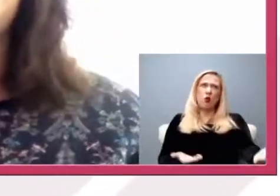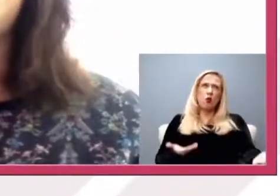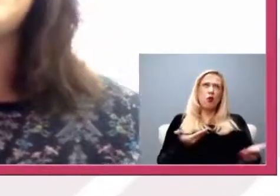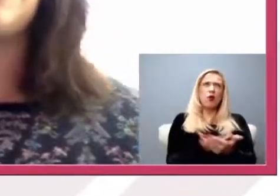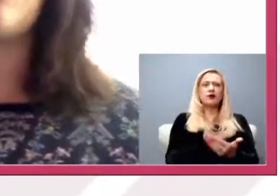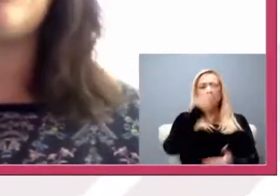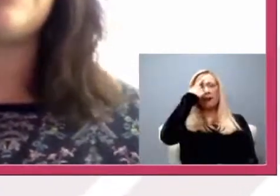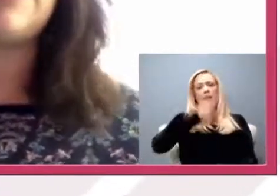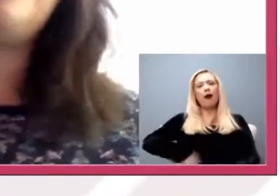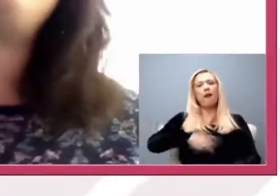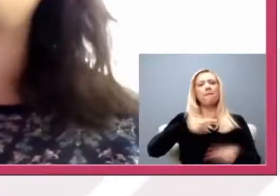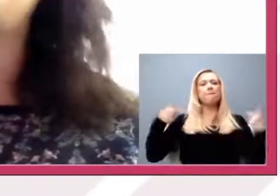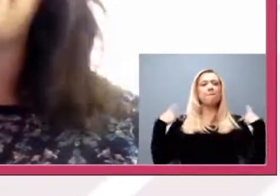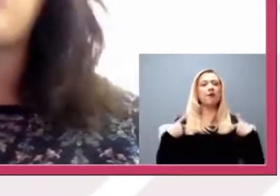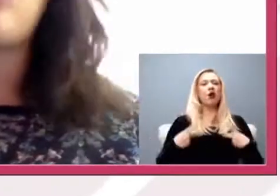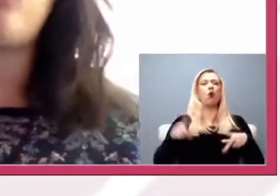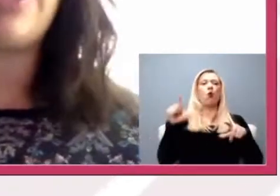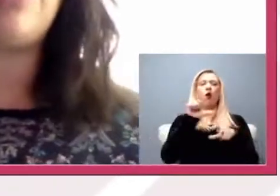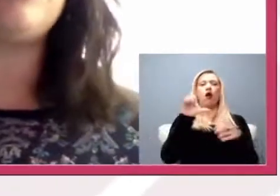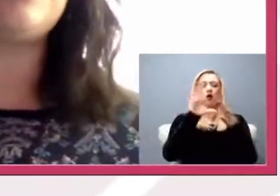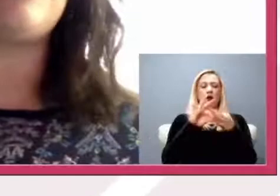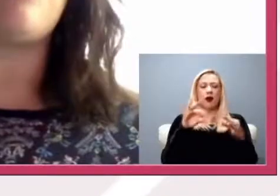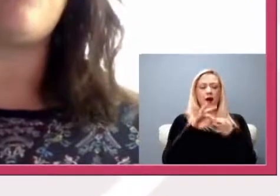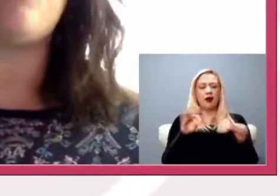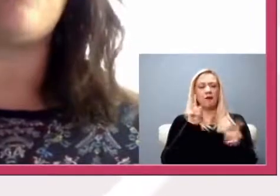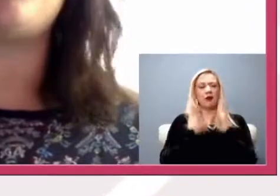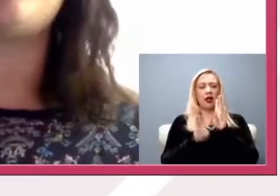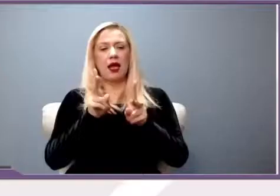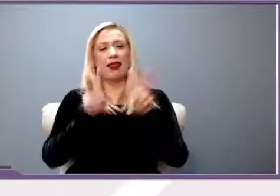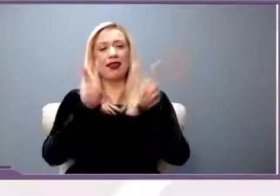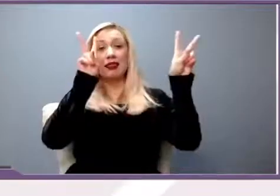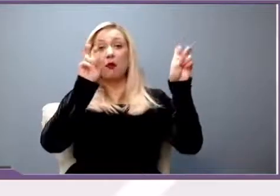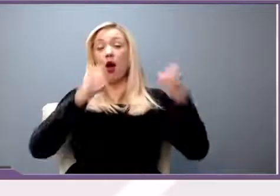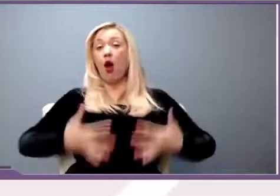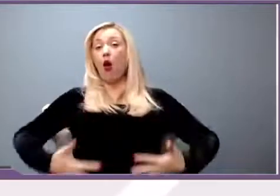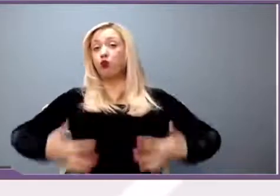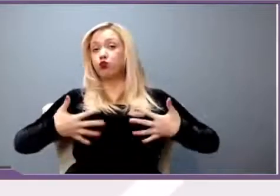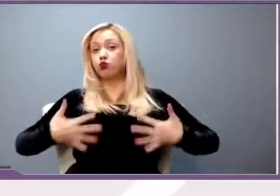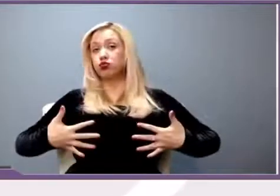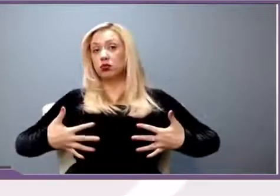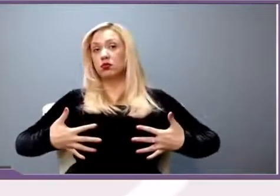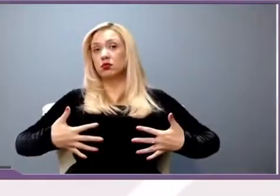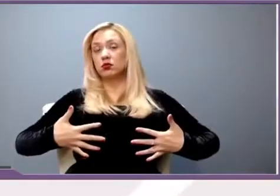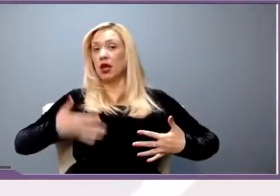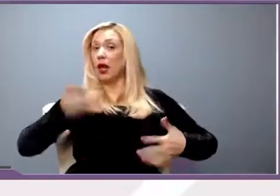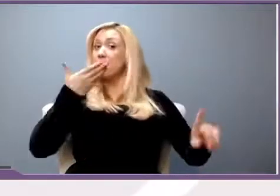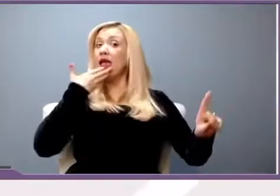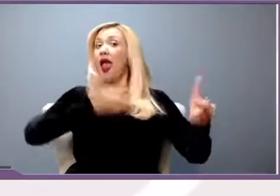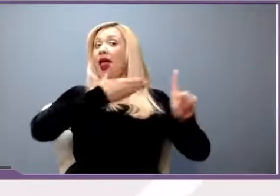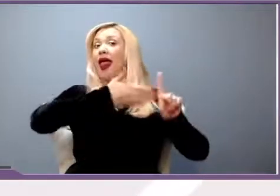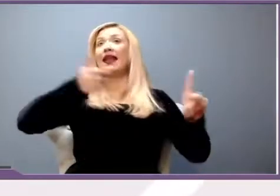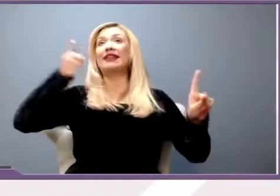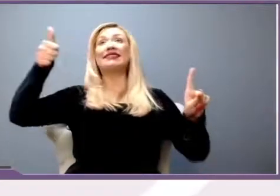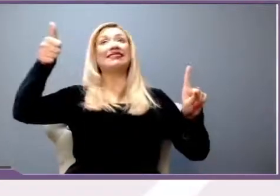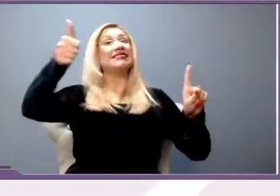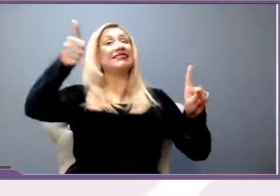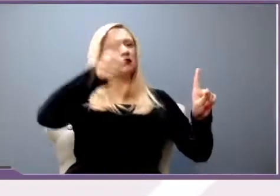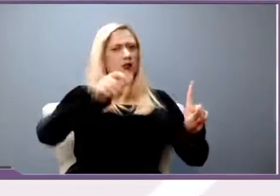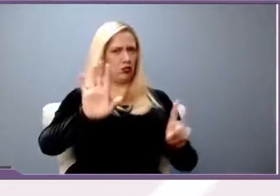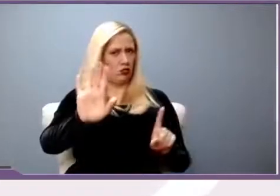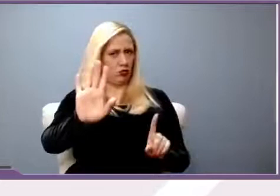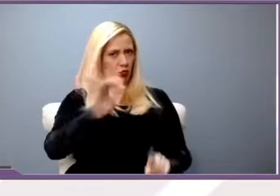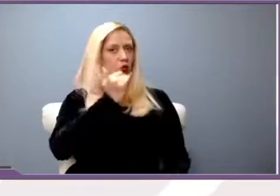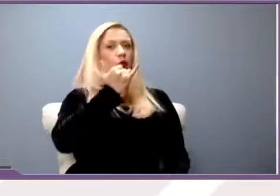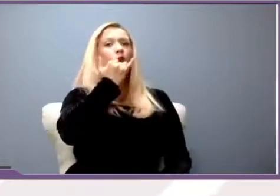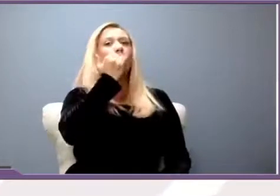las personas que cuando se está hablando de la gordura no es que estemos promoviendo la gordura, porque ese es otro de los prejuicios, ¿no?